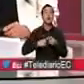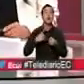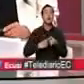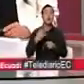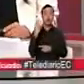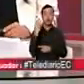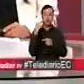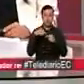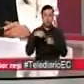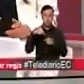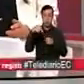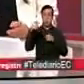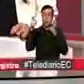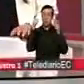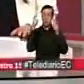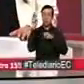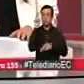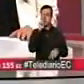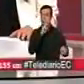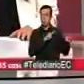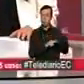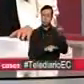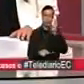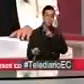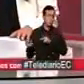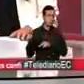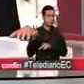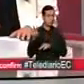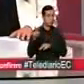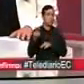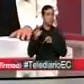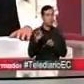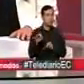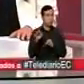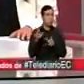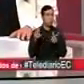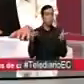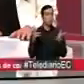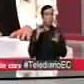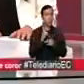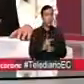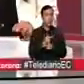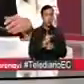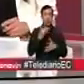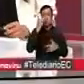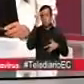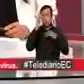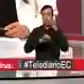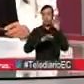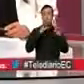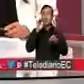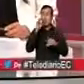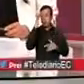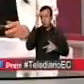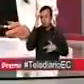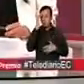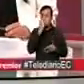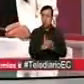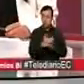Establecieron 14 puntos de control para vigilar que se cumplan las disposiciones de restricción de movilidad para evitar la proliferación del